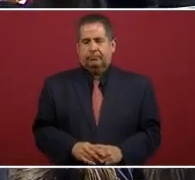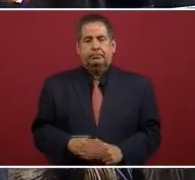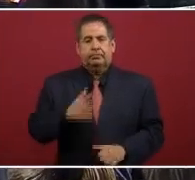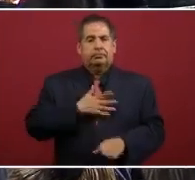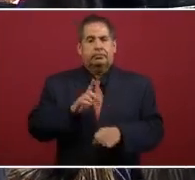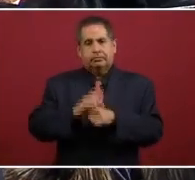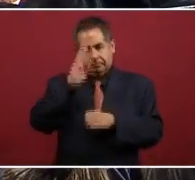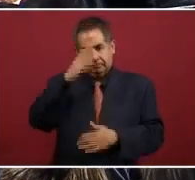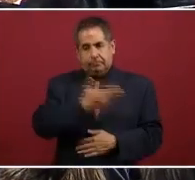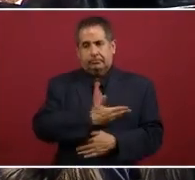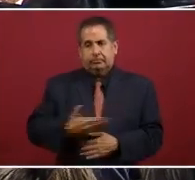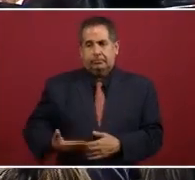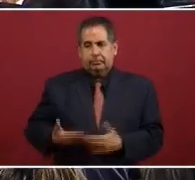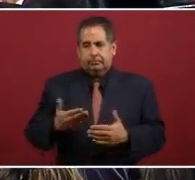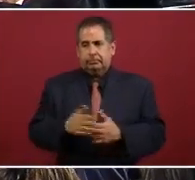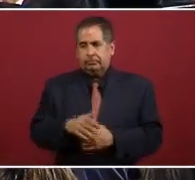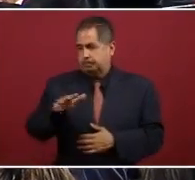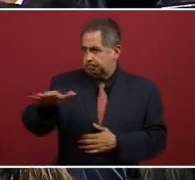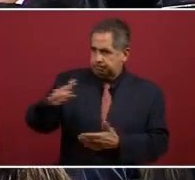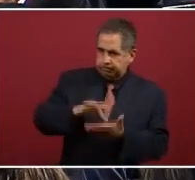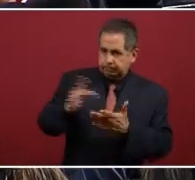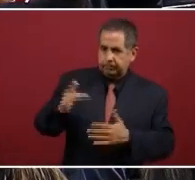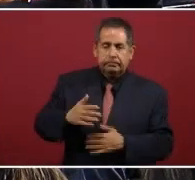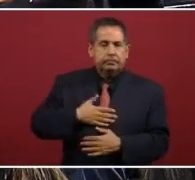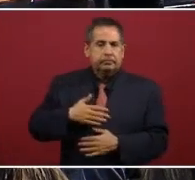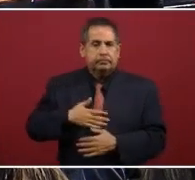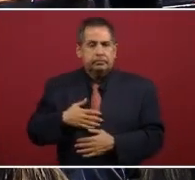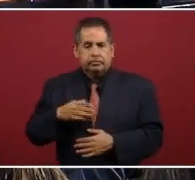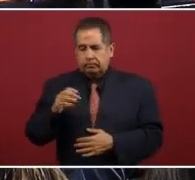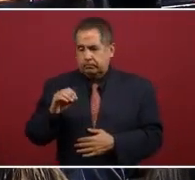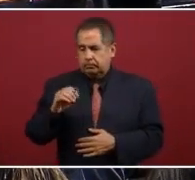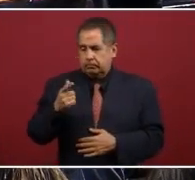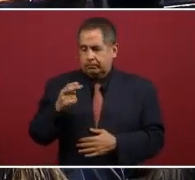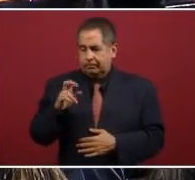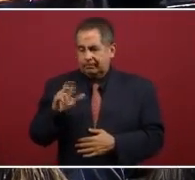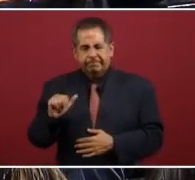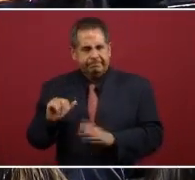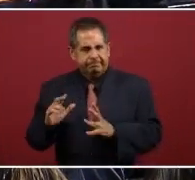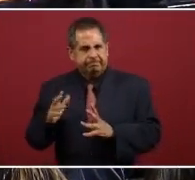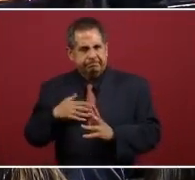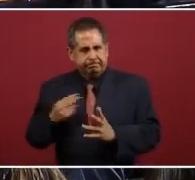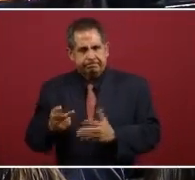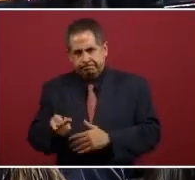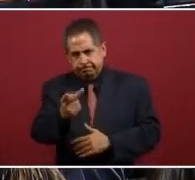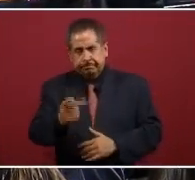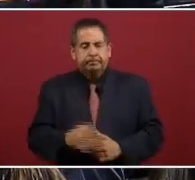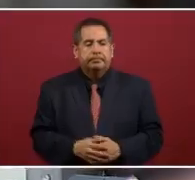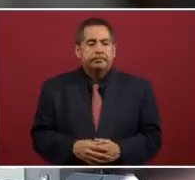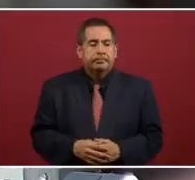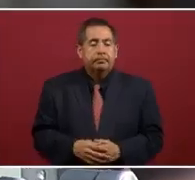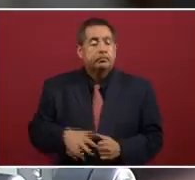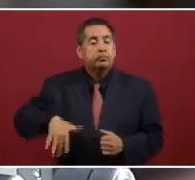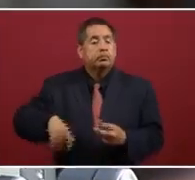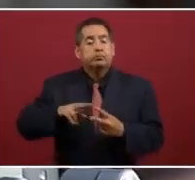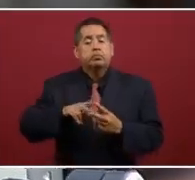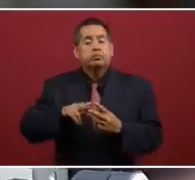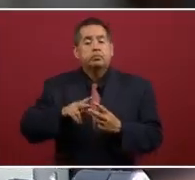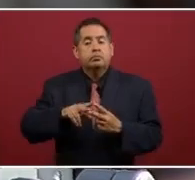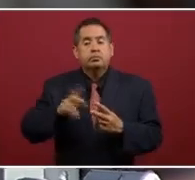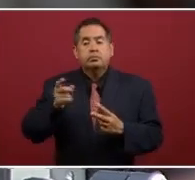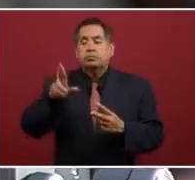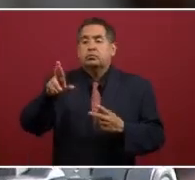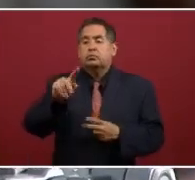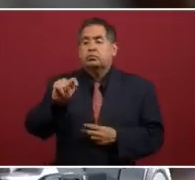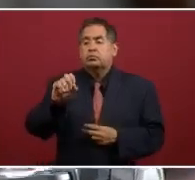Buenos días, señor presidente, a sus invitados. Carlos Montesinos de la Hoguera. Dos preguntas. Primero, retomando lo que dijo el doctor